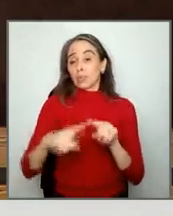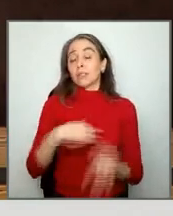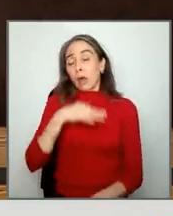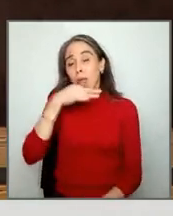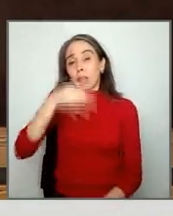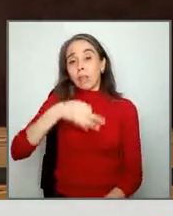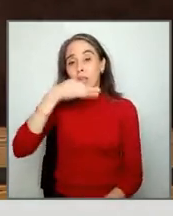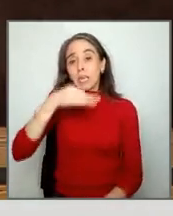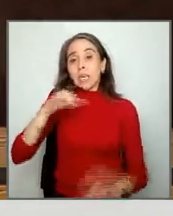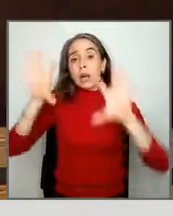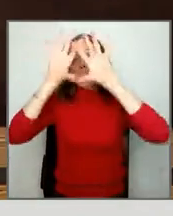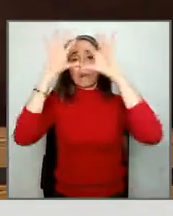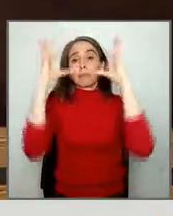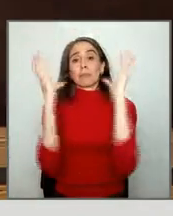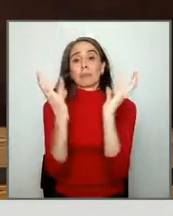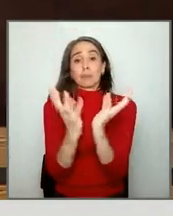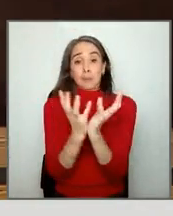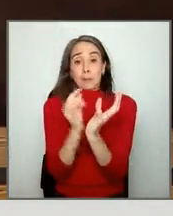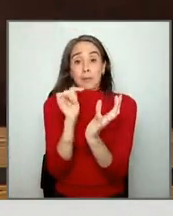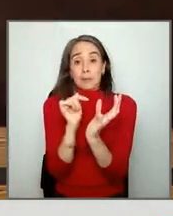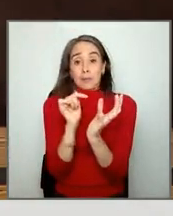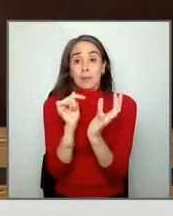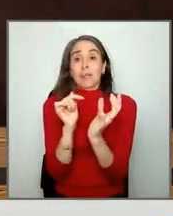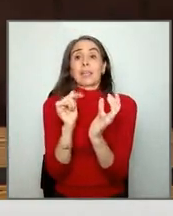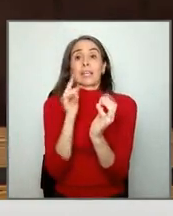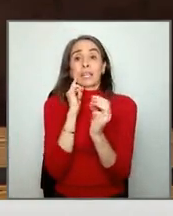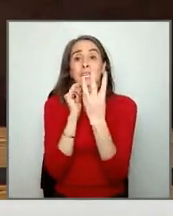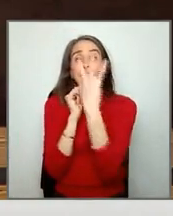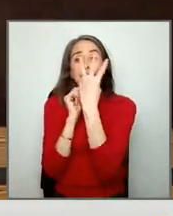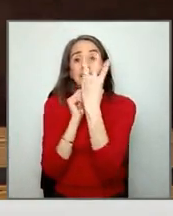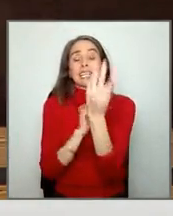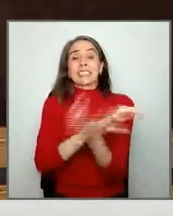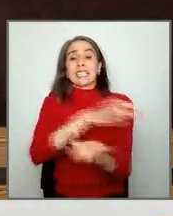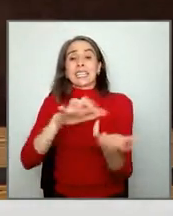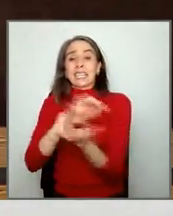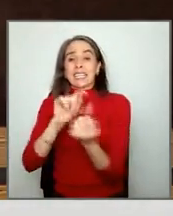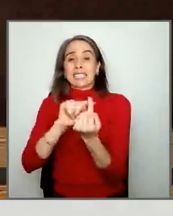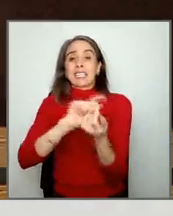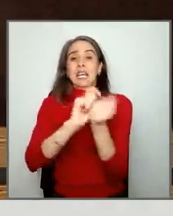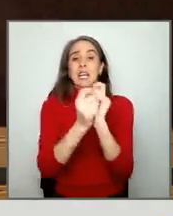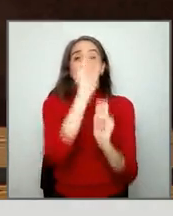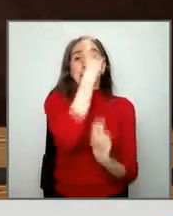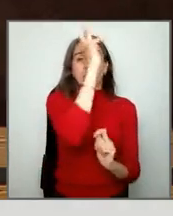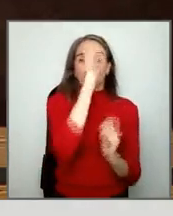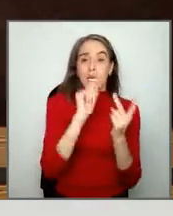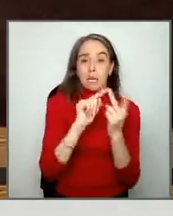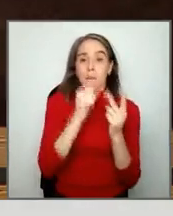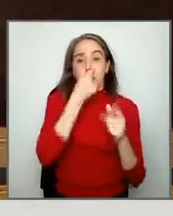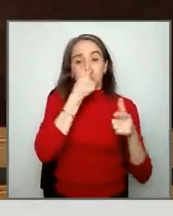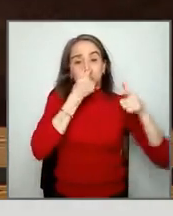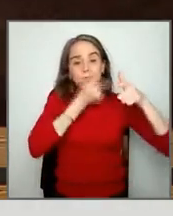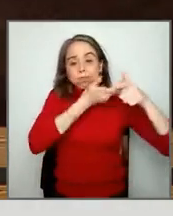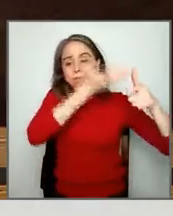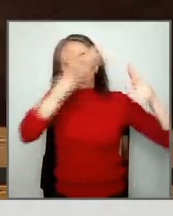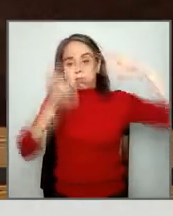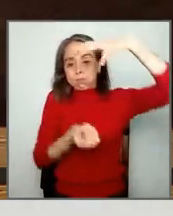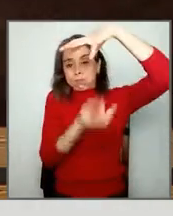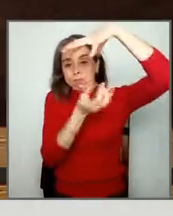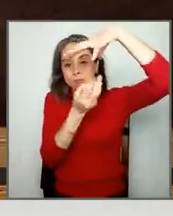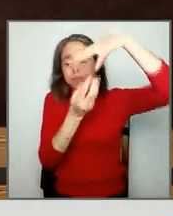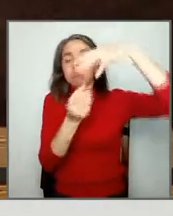planeta atraviesa por una triple crisis cambio climático contaminación y pérdida